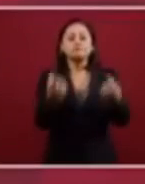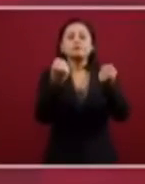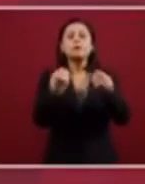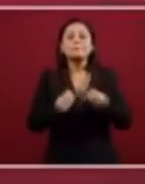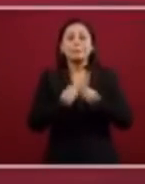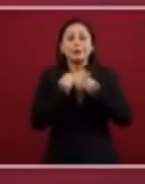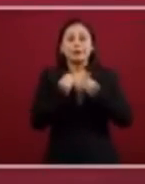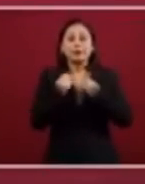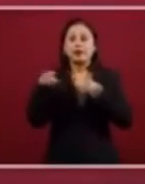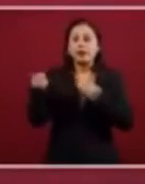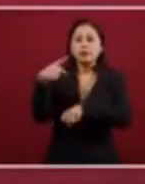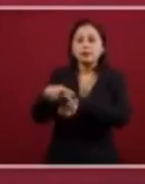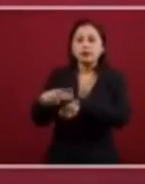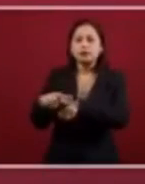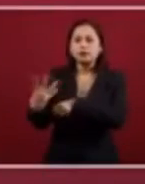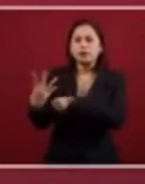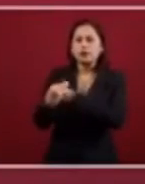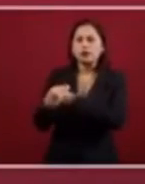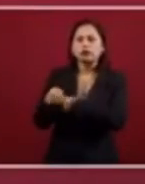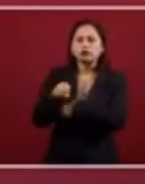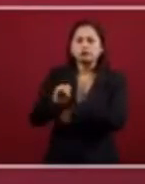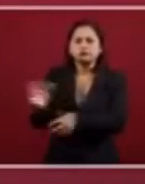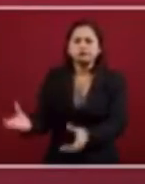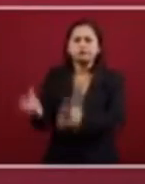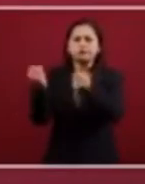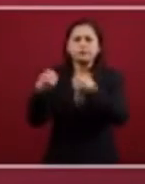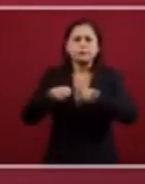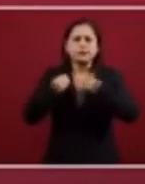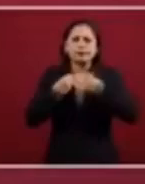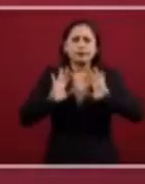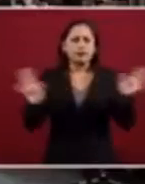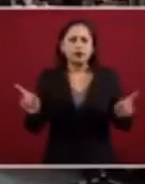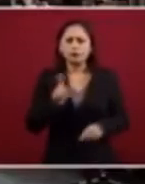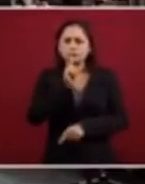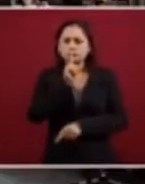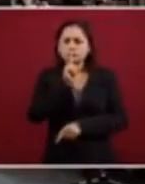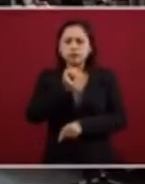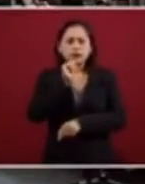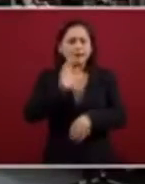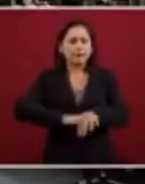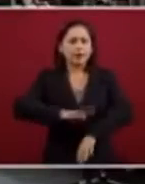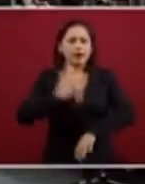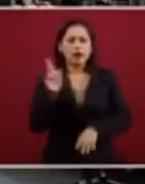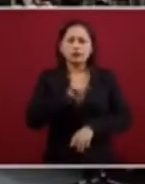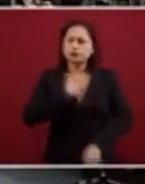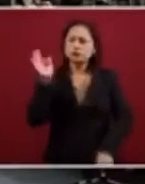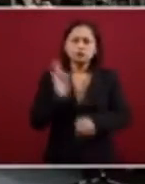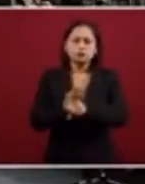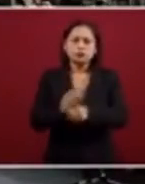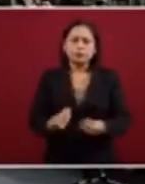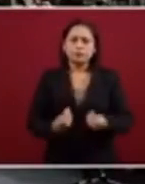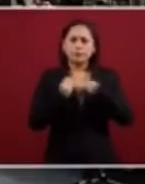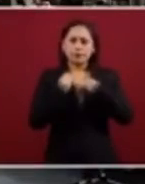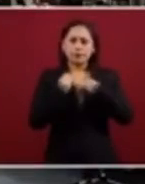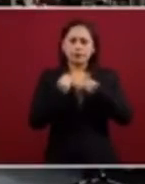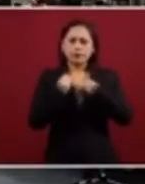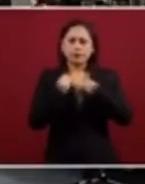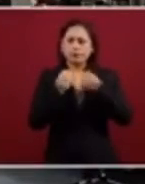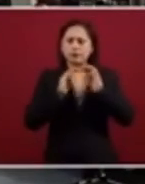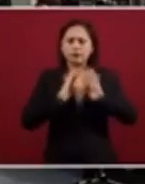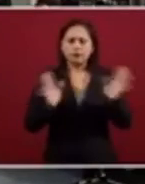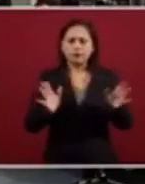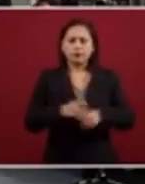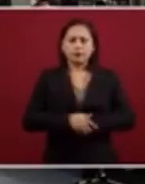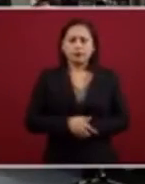estaba en peligro. Eso es el derecho de asilo de México. Y eso es el valor que tiene. Proteger.